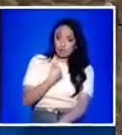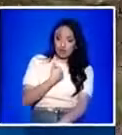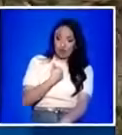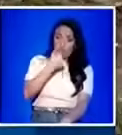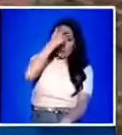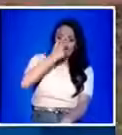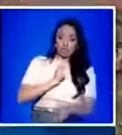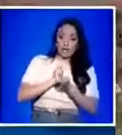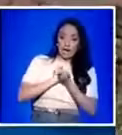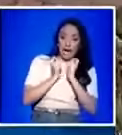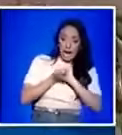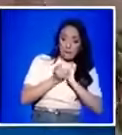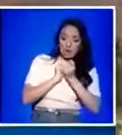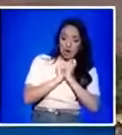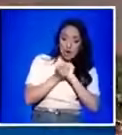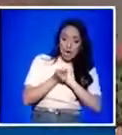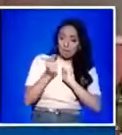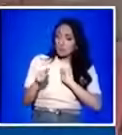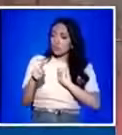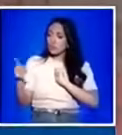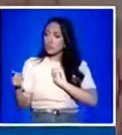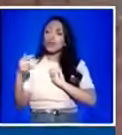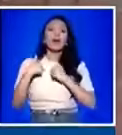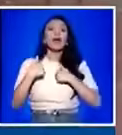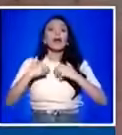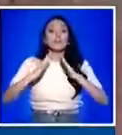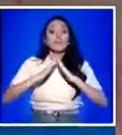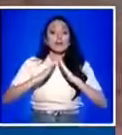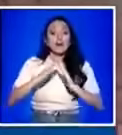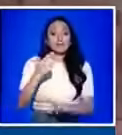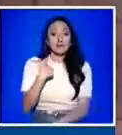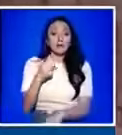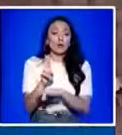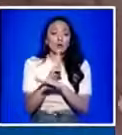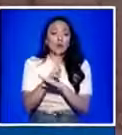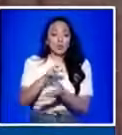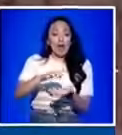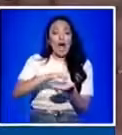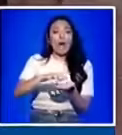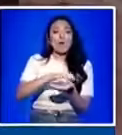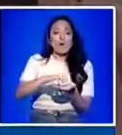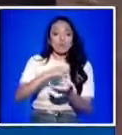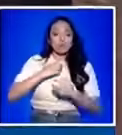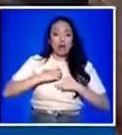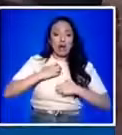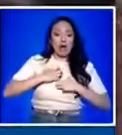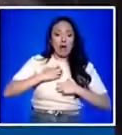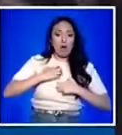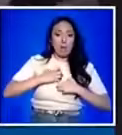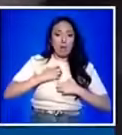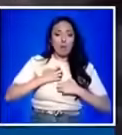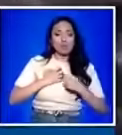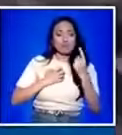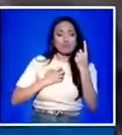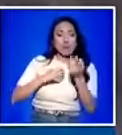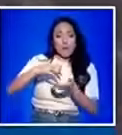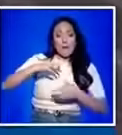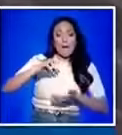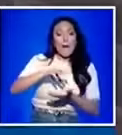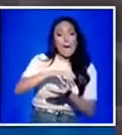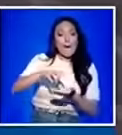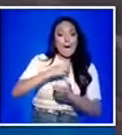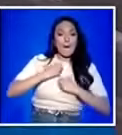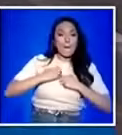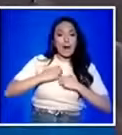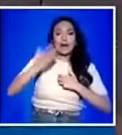nuestros hábitos de consumo, en mi casa, por ejemplo, yo uso un jabón, shampoo y acondicionador en barra. Ya no uso